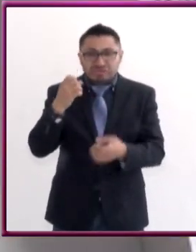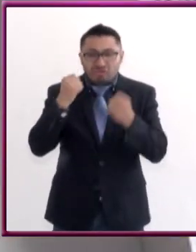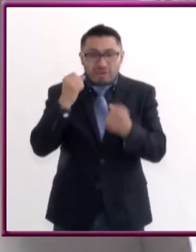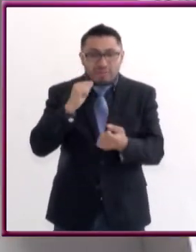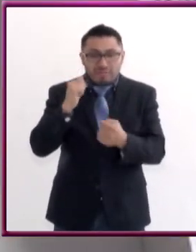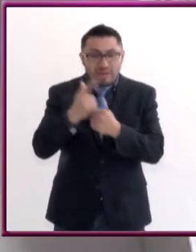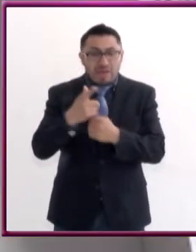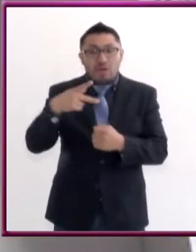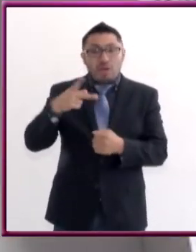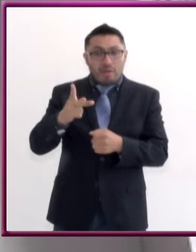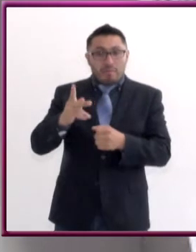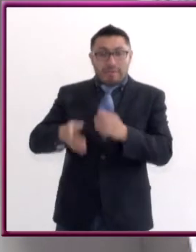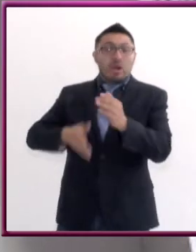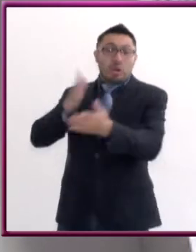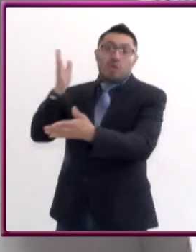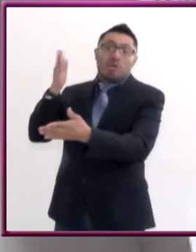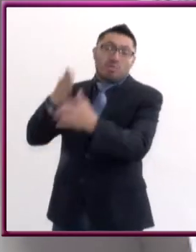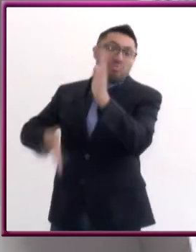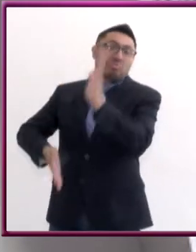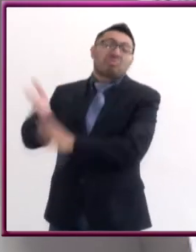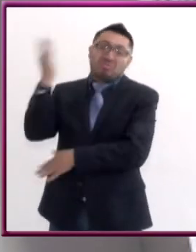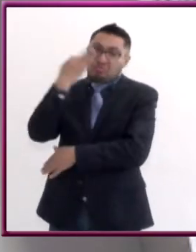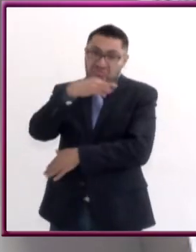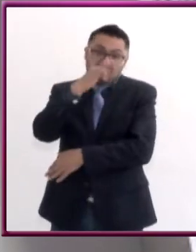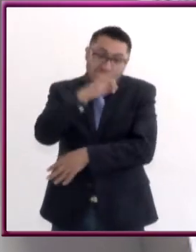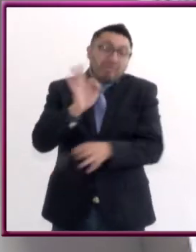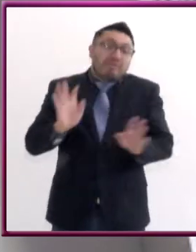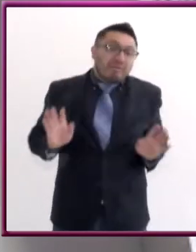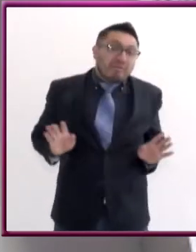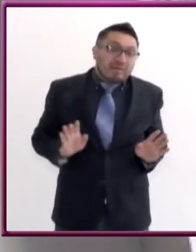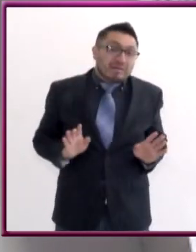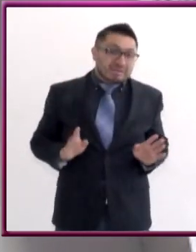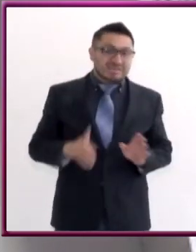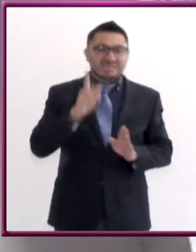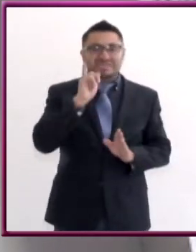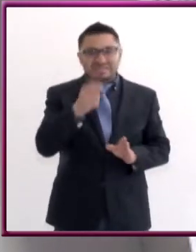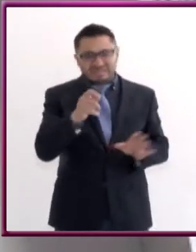embargo irse de fiesta, ¿no? Es decir,